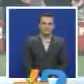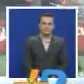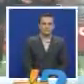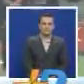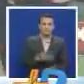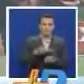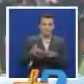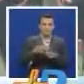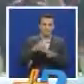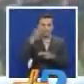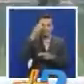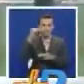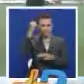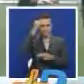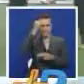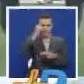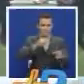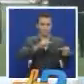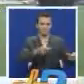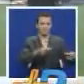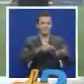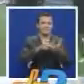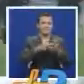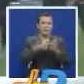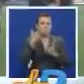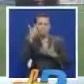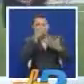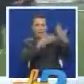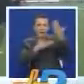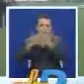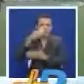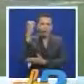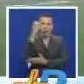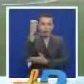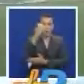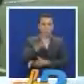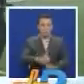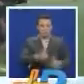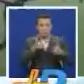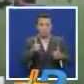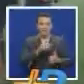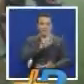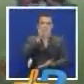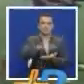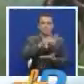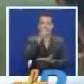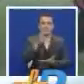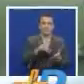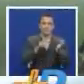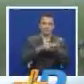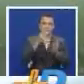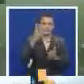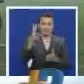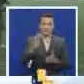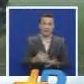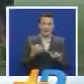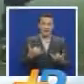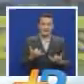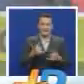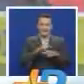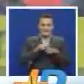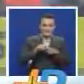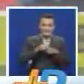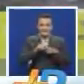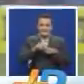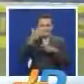será el segundo examen de Colombia en su camino a Brasil 2014. Jugadores y cuerpo técnico ya están instalados en Ámsterdam y en este periodo de concentración